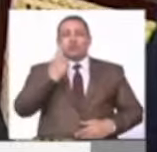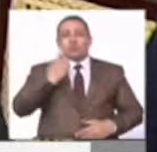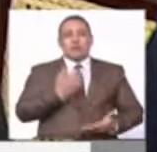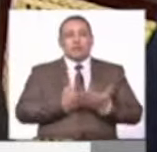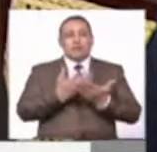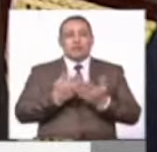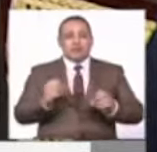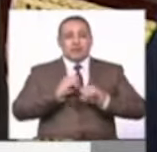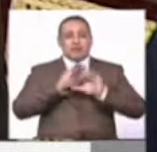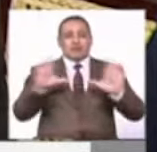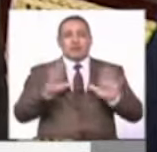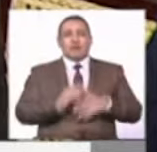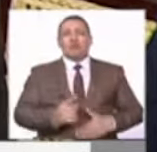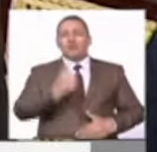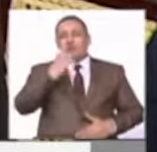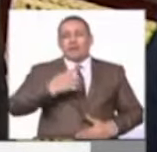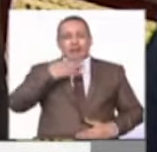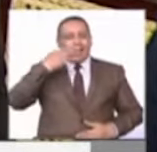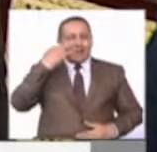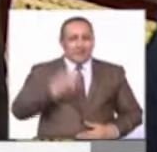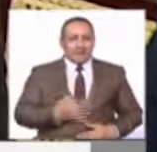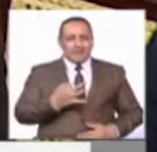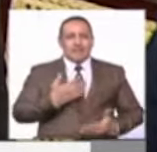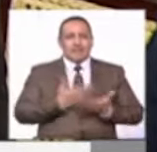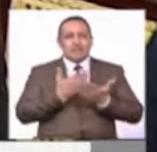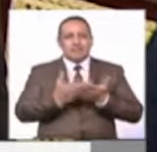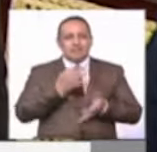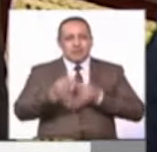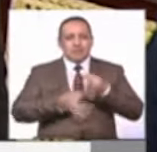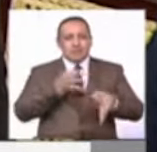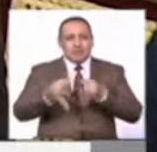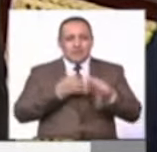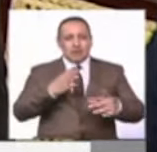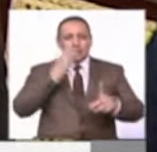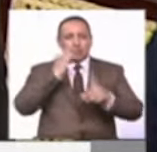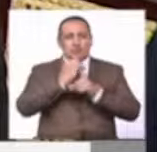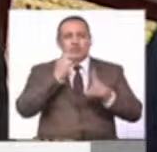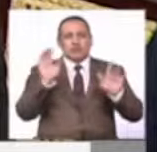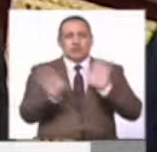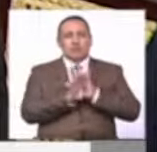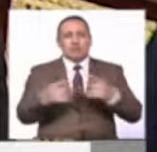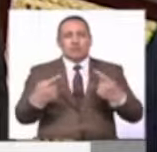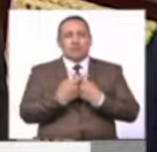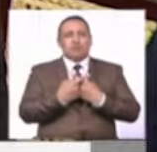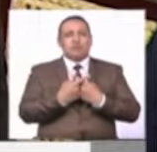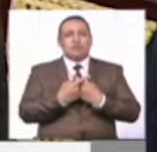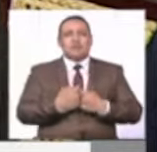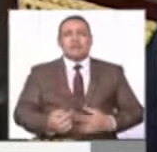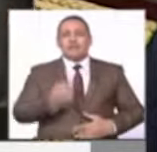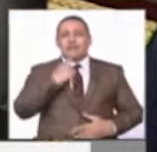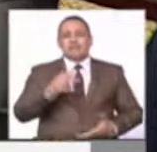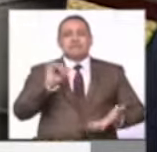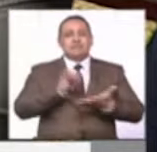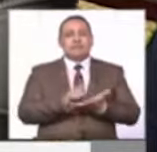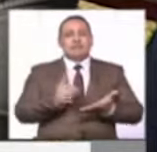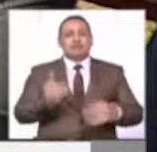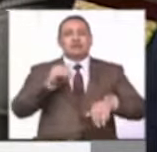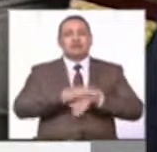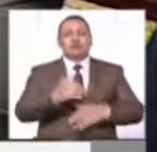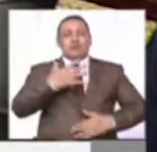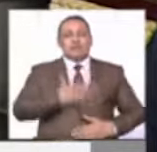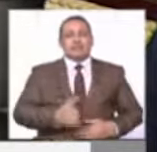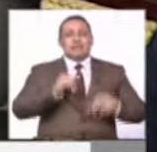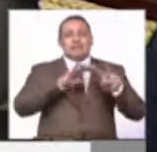evidente la única verdad que se puede sostener en forma objetiva e incontrovertible es que sobre si la edad de